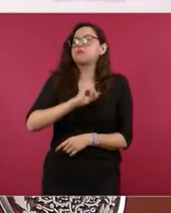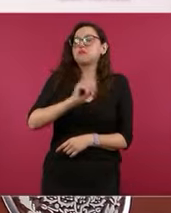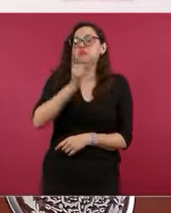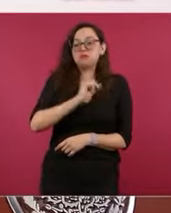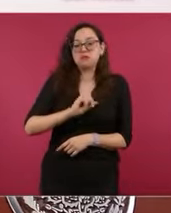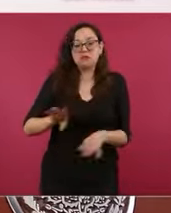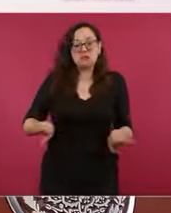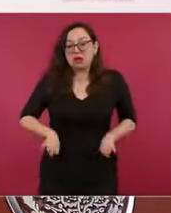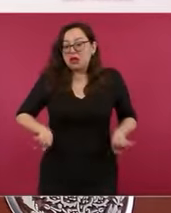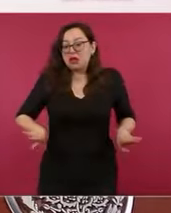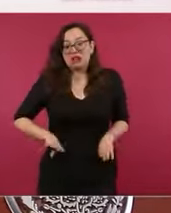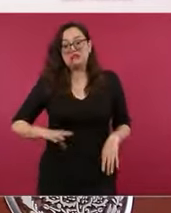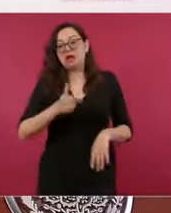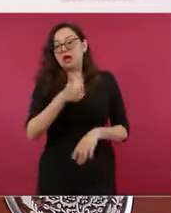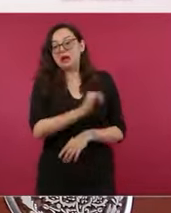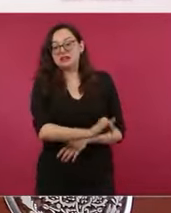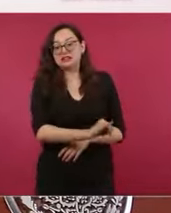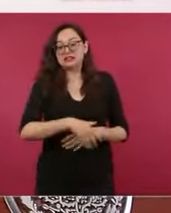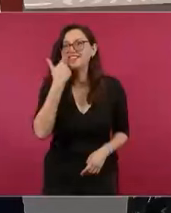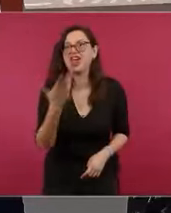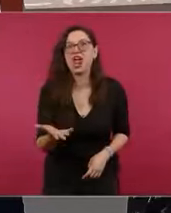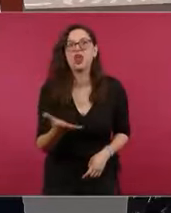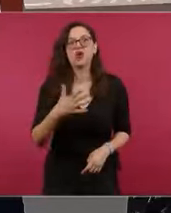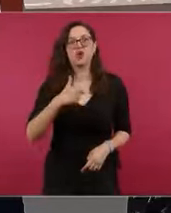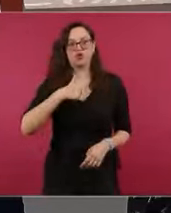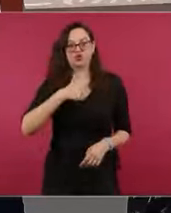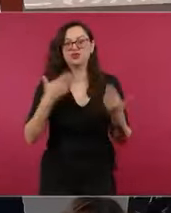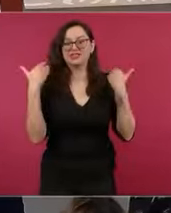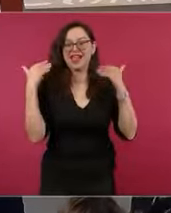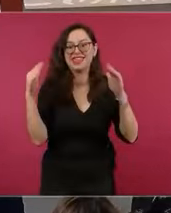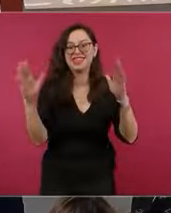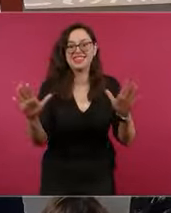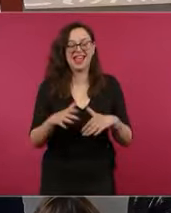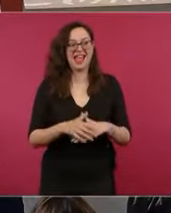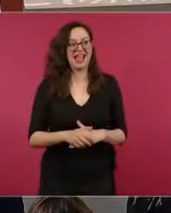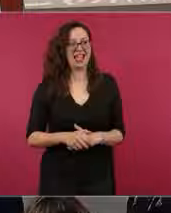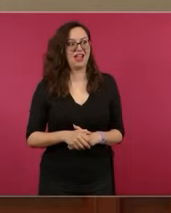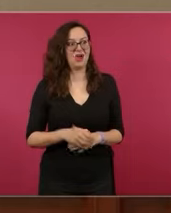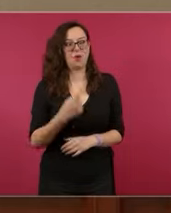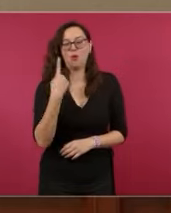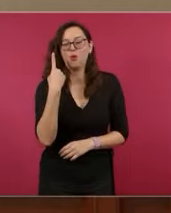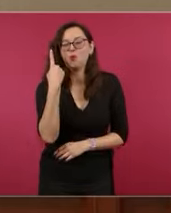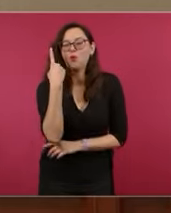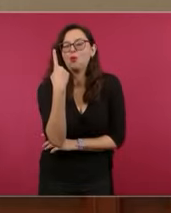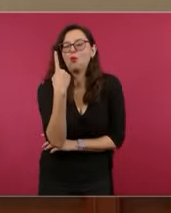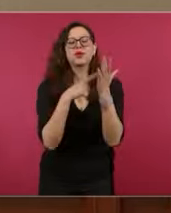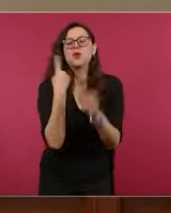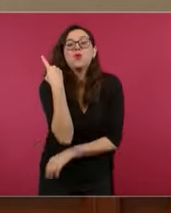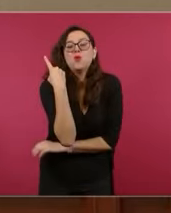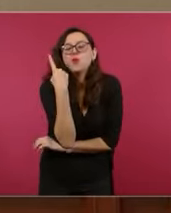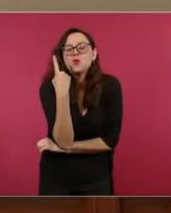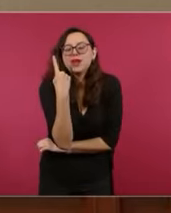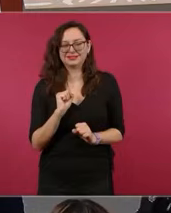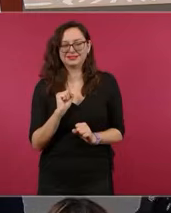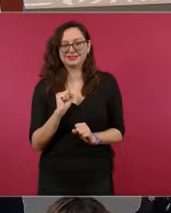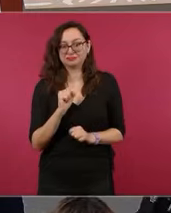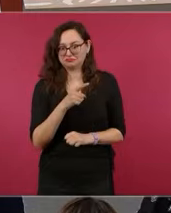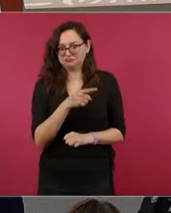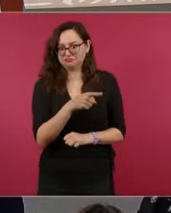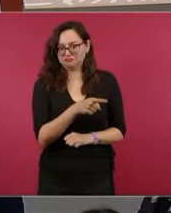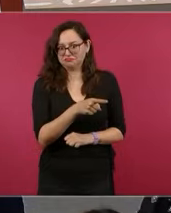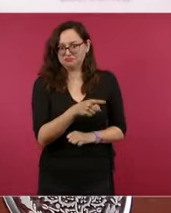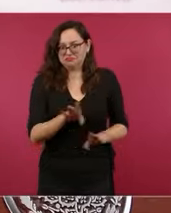la señora, ¿cómo quedaría si presentara una prueba? Una.